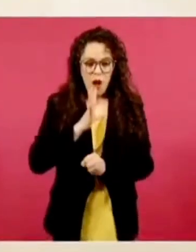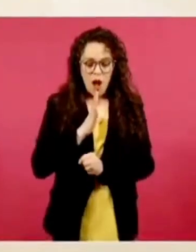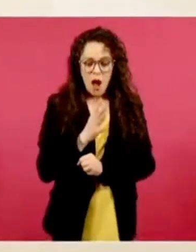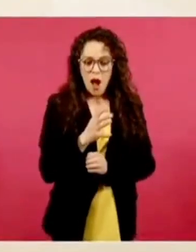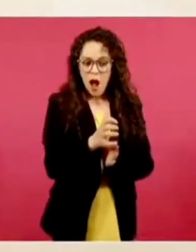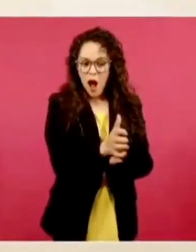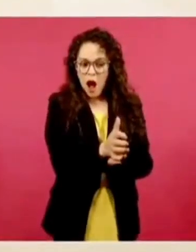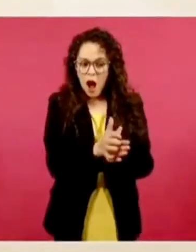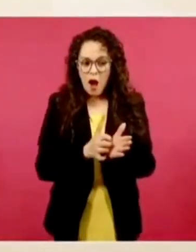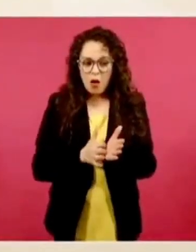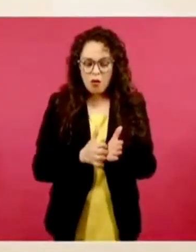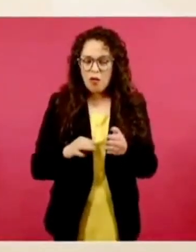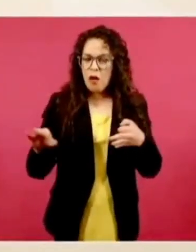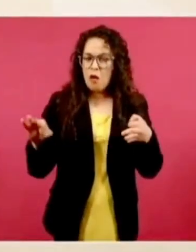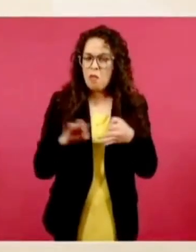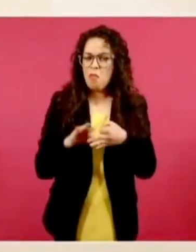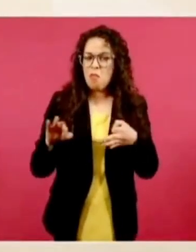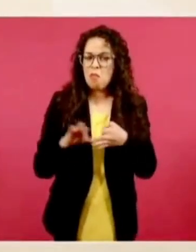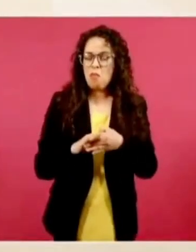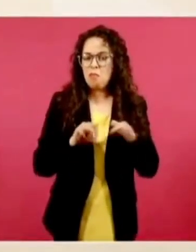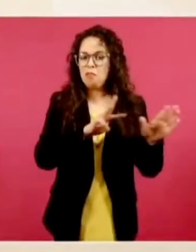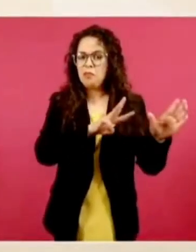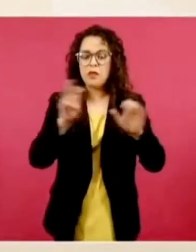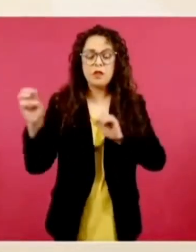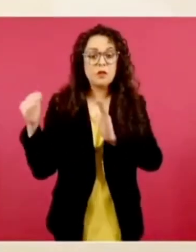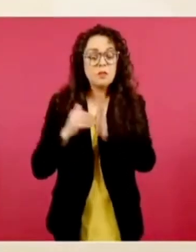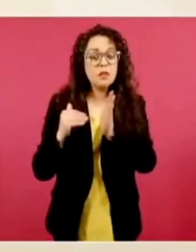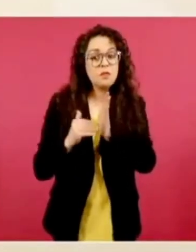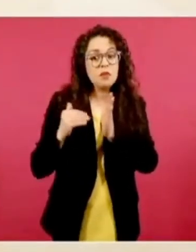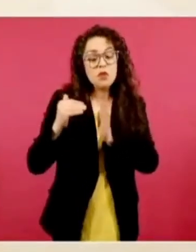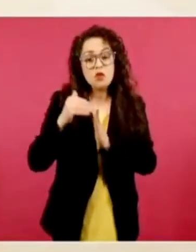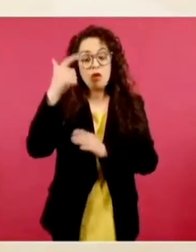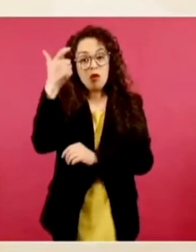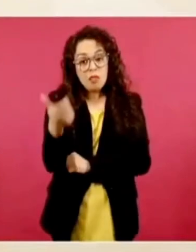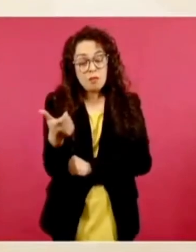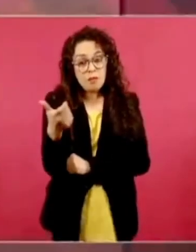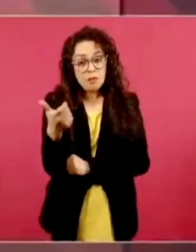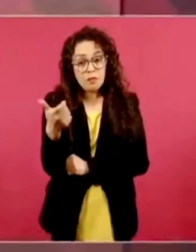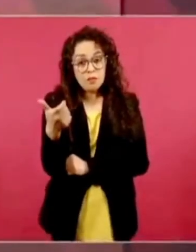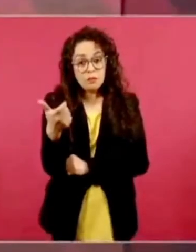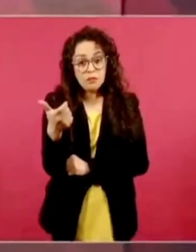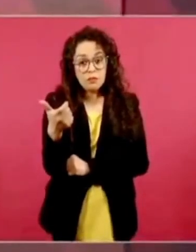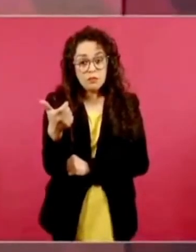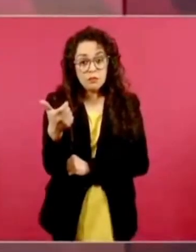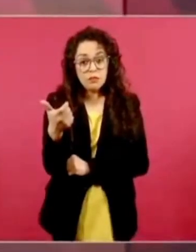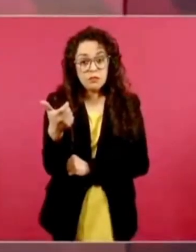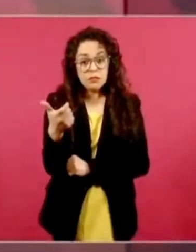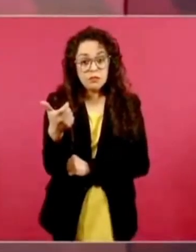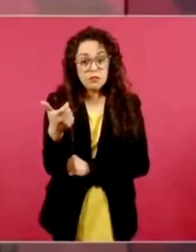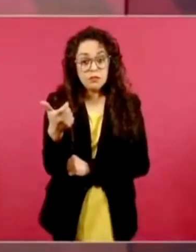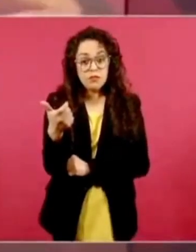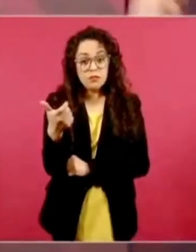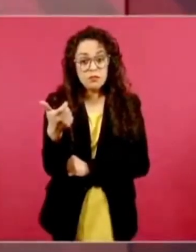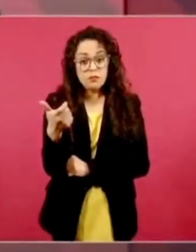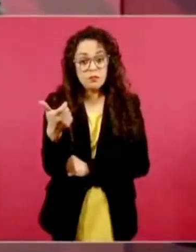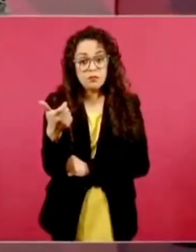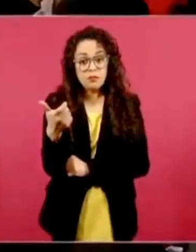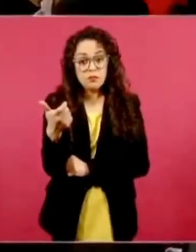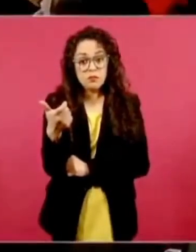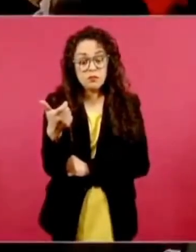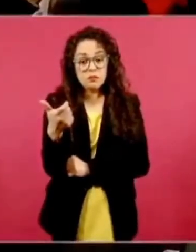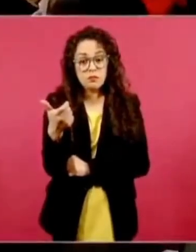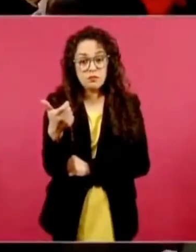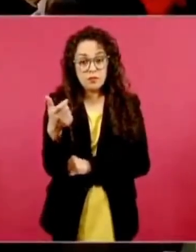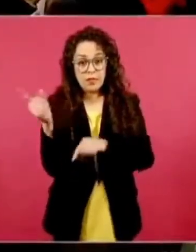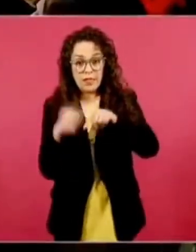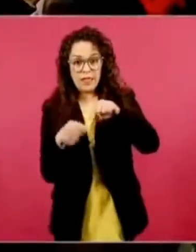alrededor de 300,000 millones de pesos Solo en Huachicol. por el huachicol.